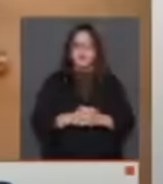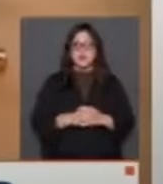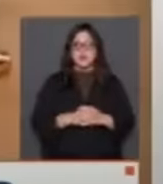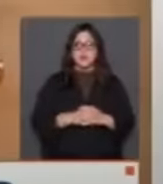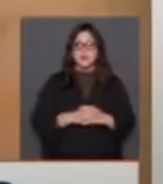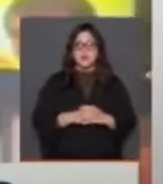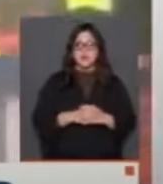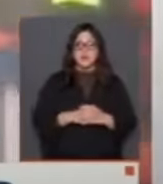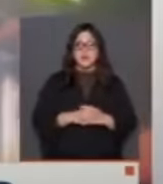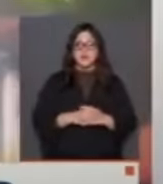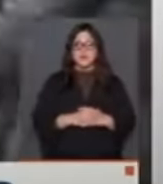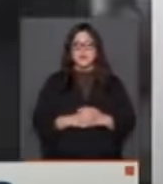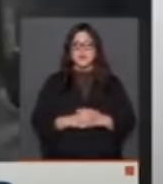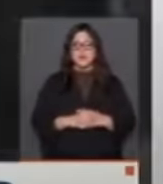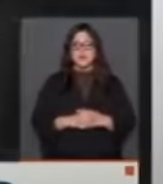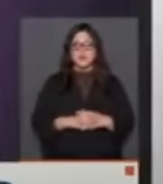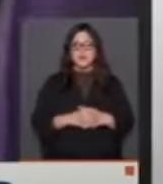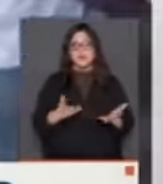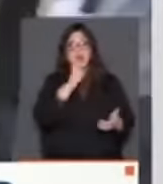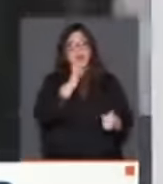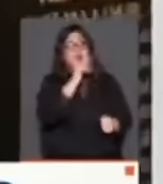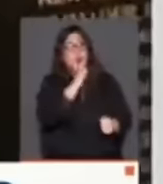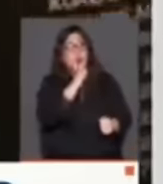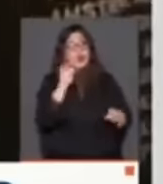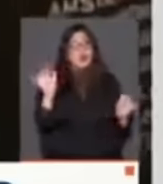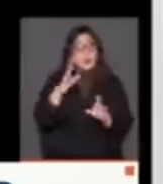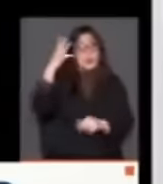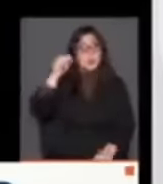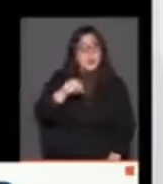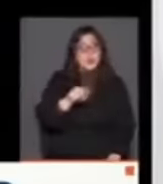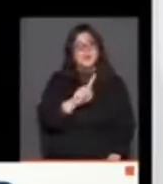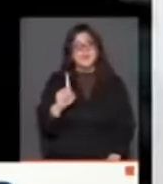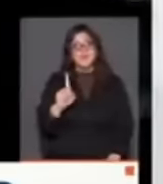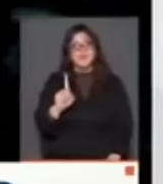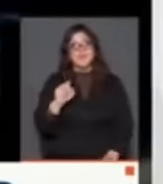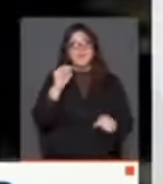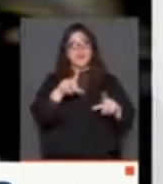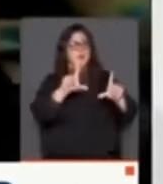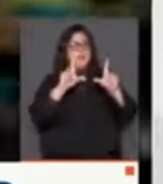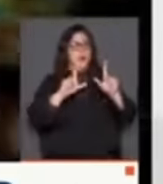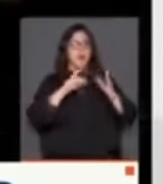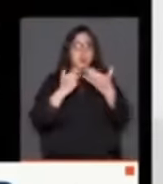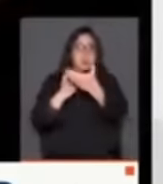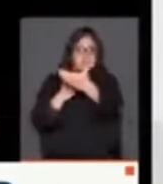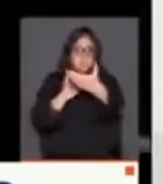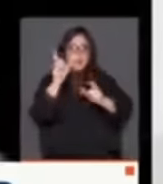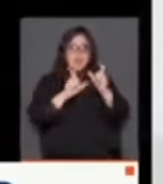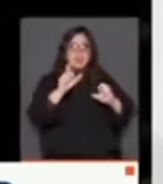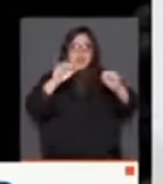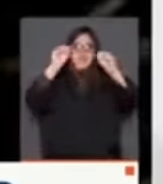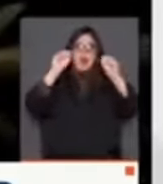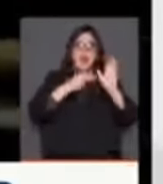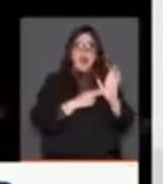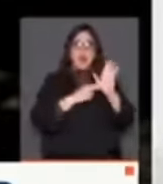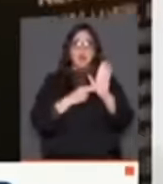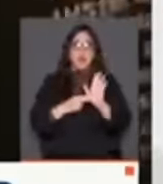No hay duda, no hay posibilidad de olvidarlas. Son imágenes grabadas por los propios fanáticos que dan cuenta de la ansiedad